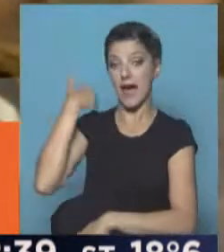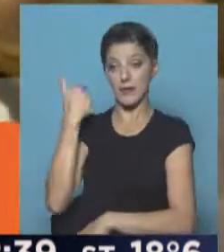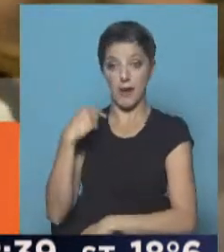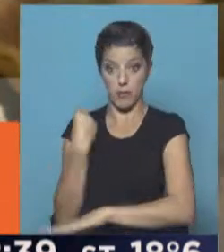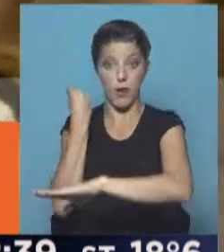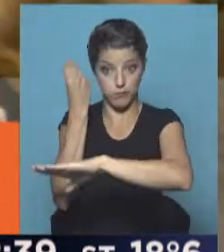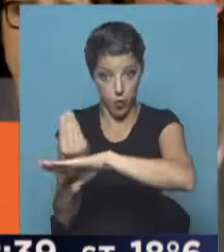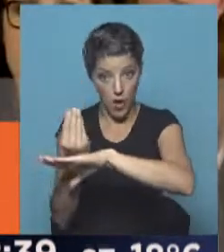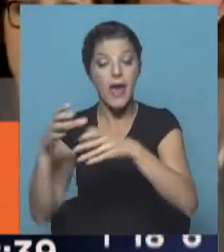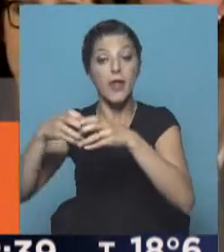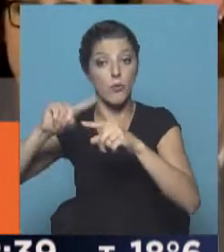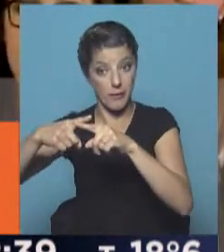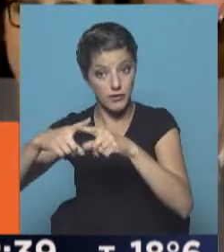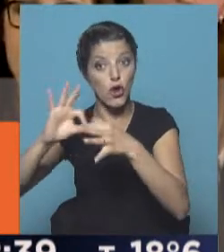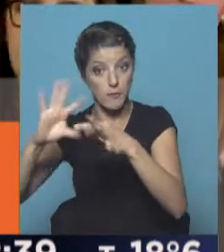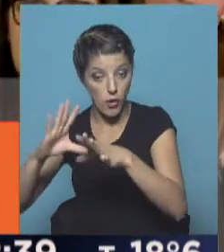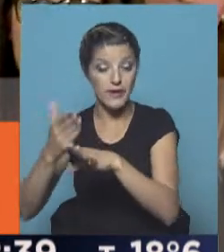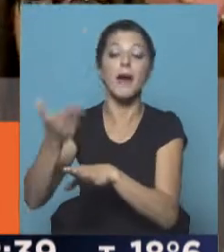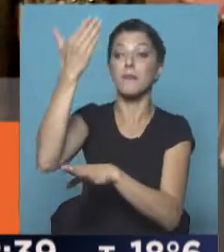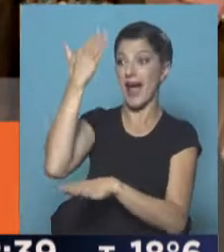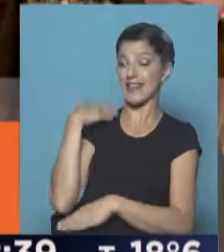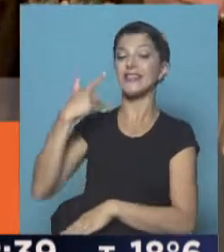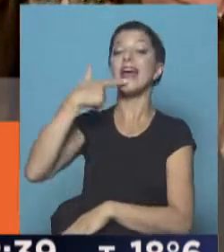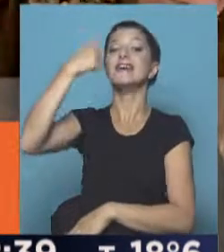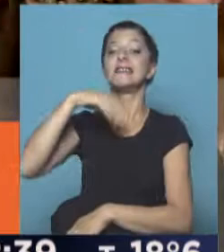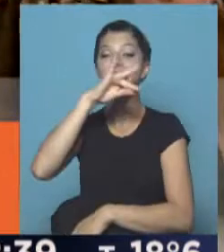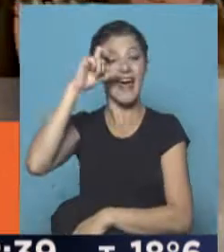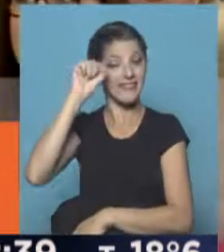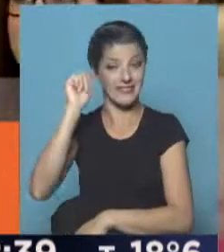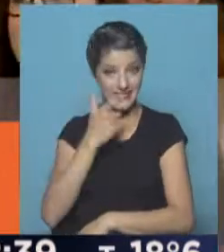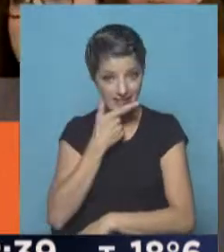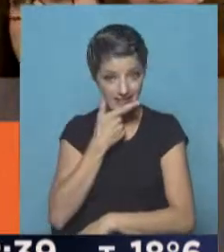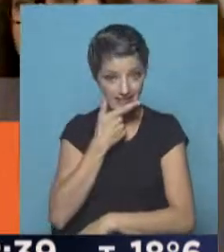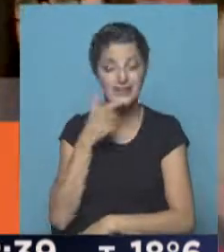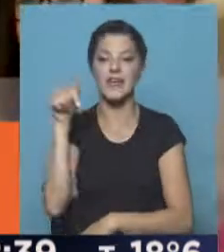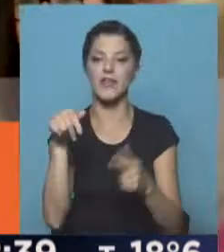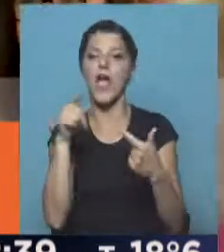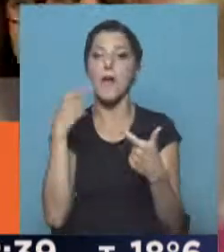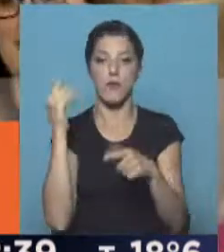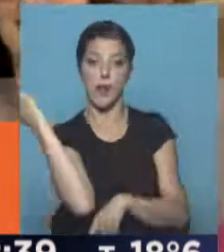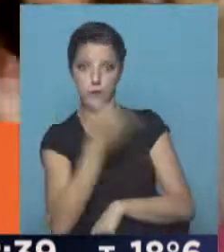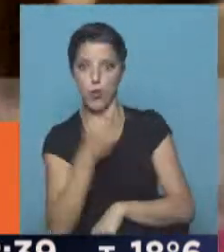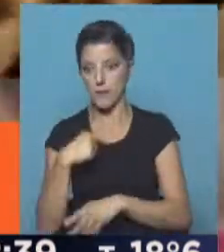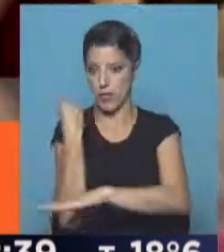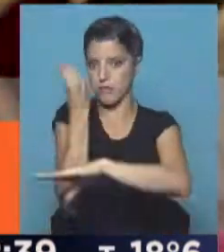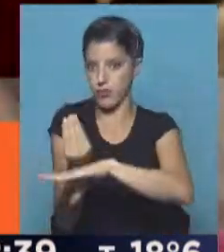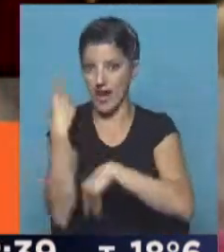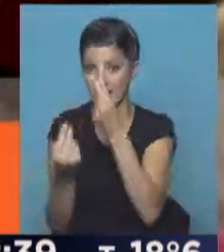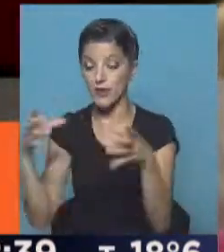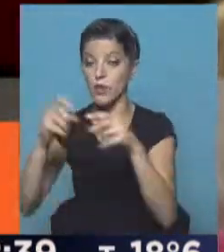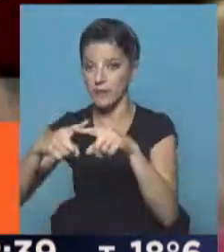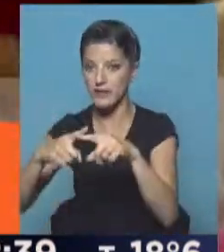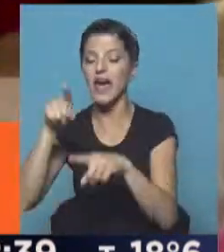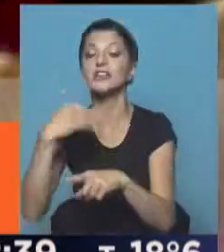frente a su rival en la interna, Bernie Sanders, Clinton debió virar su discurso hacia posiciones más progresistas que las que